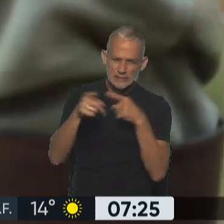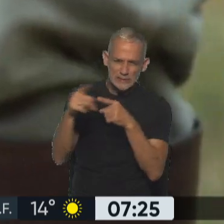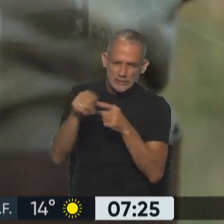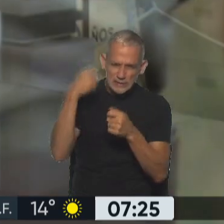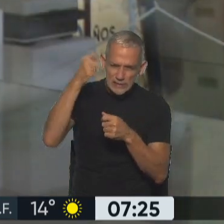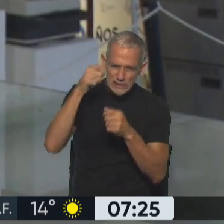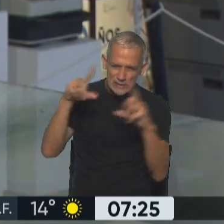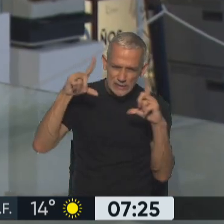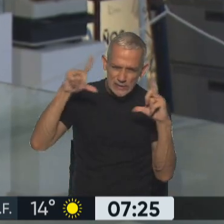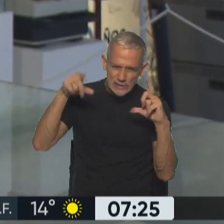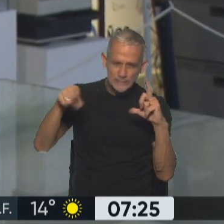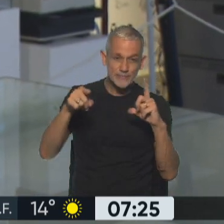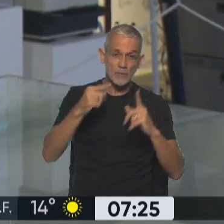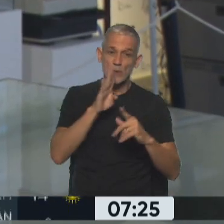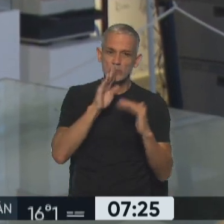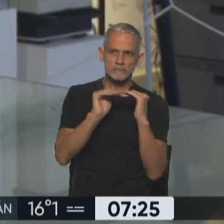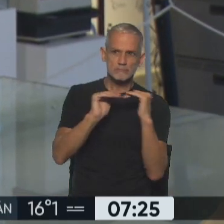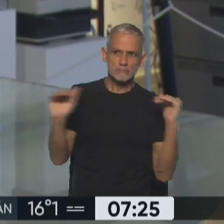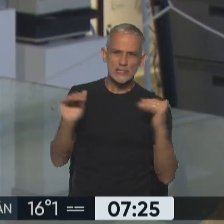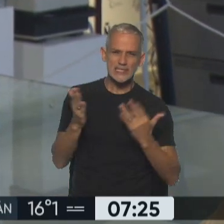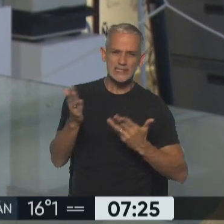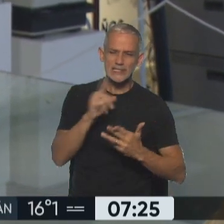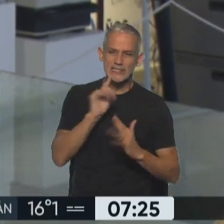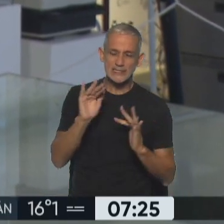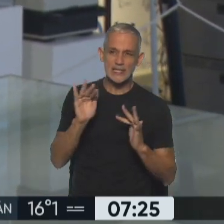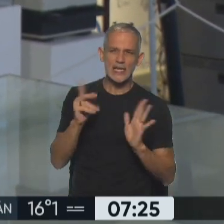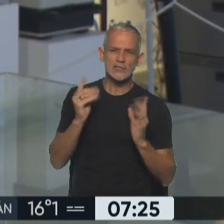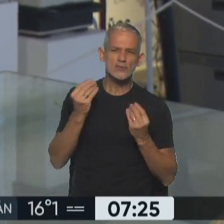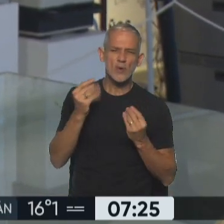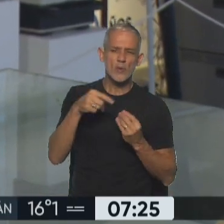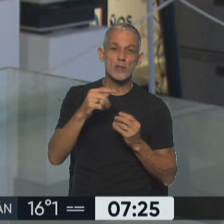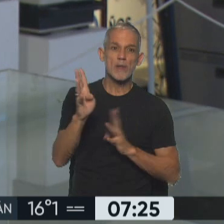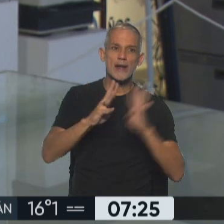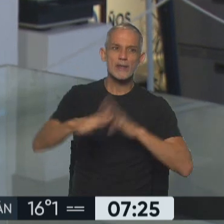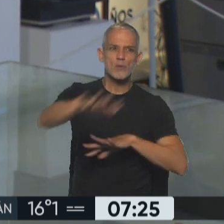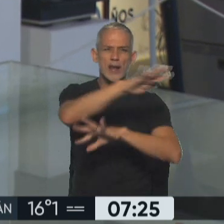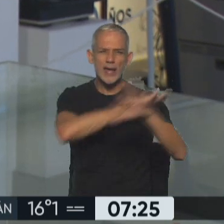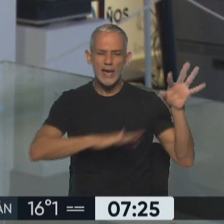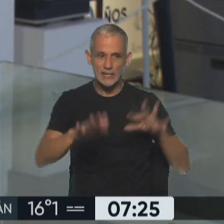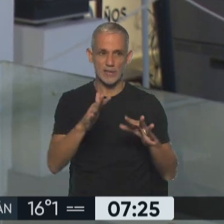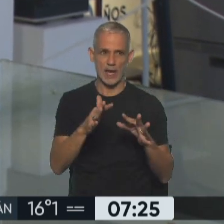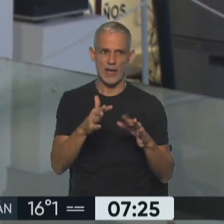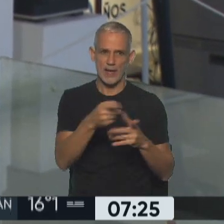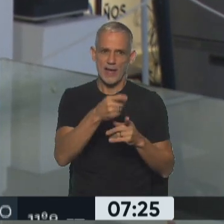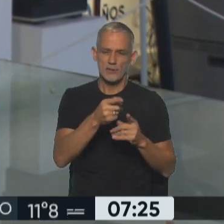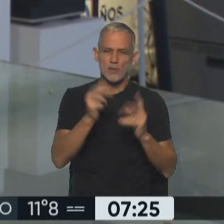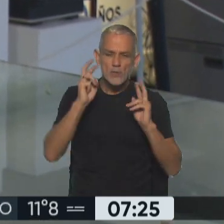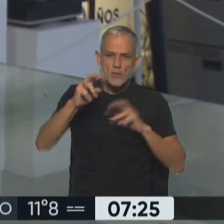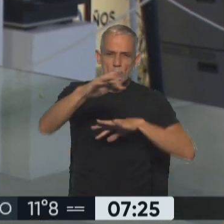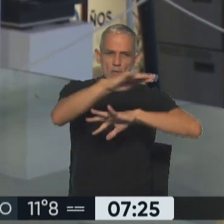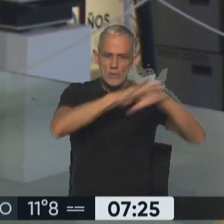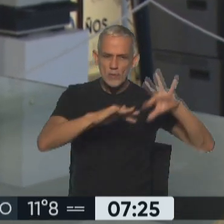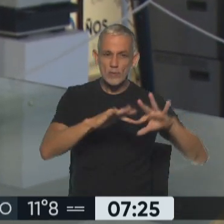Pero también ese silencio lo que permitió es abrir a este otro personaje que es la naturaleza y todo lo que suenas a su alrededor